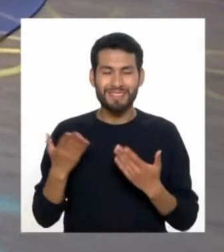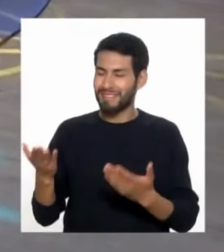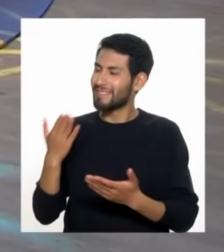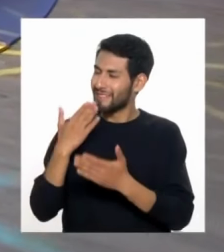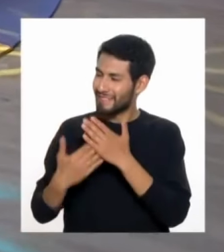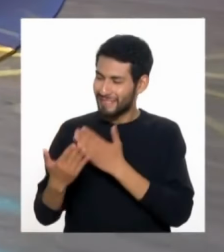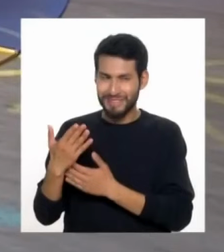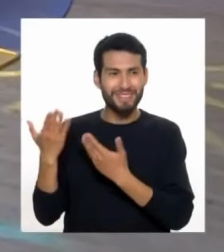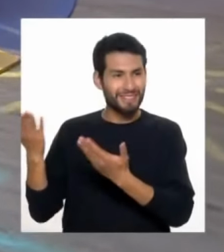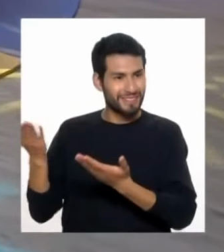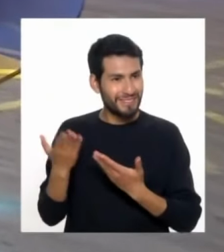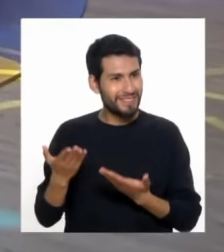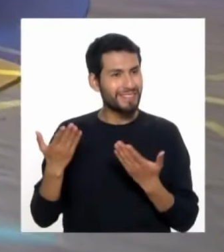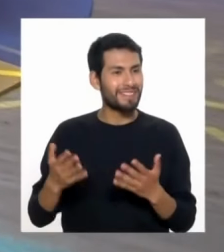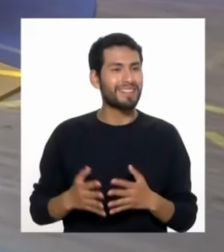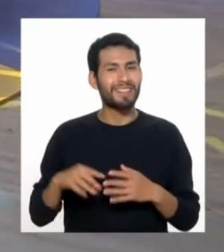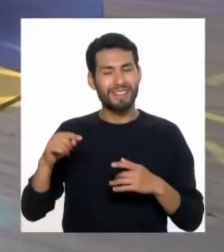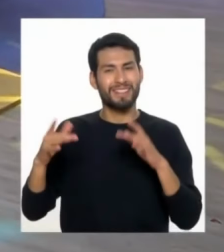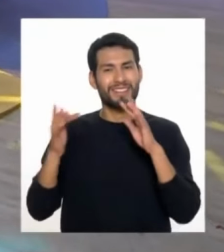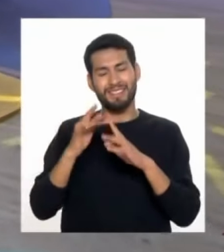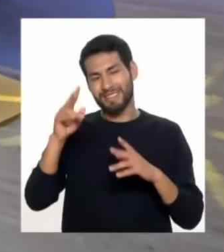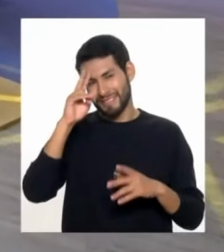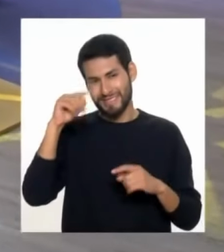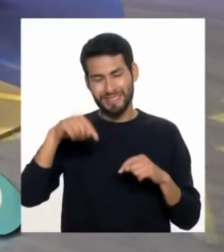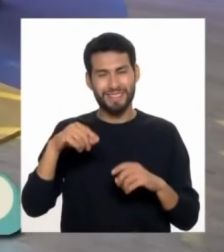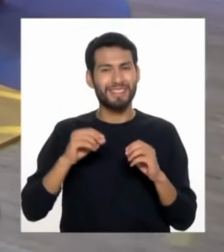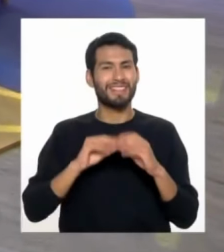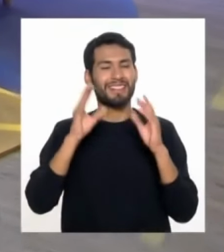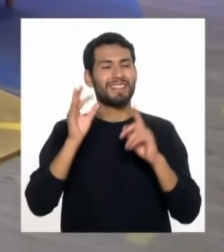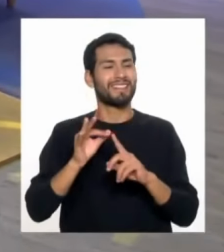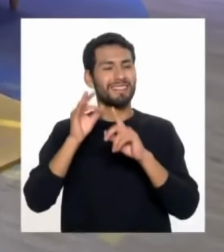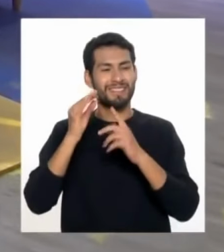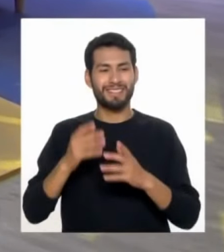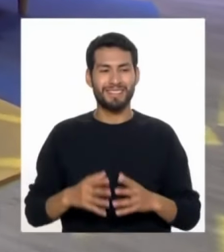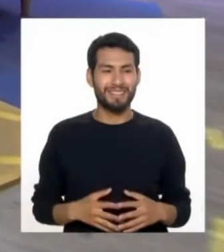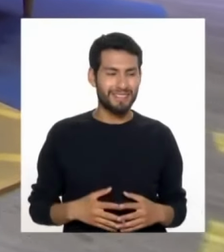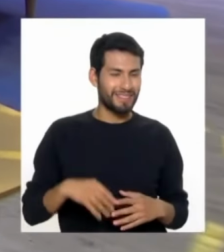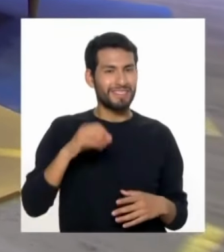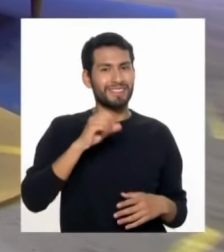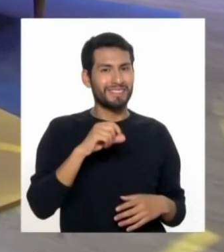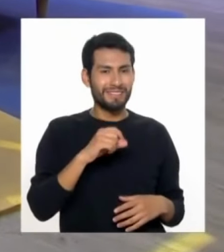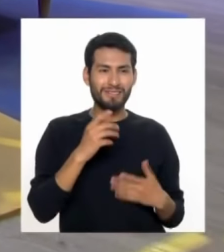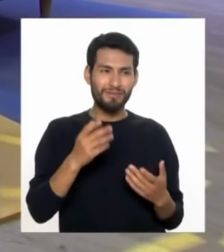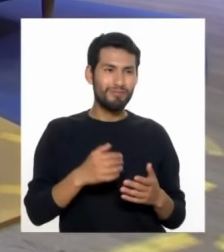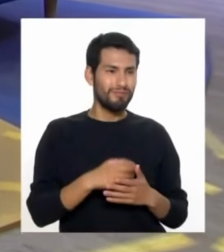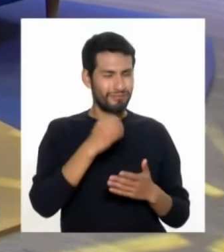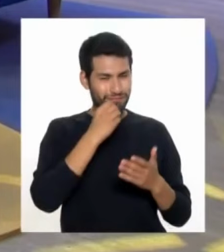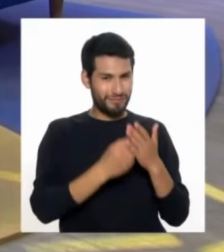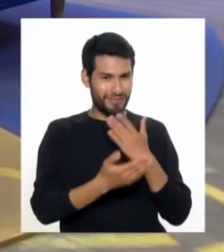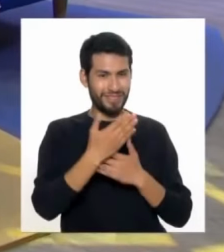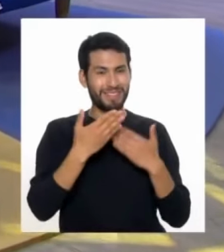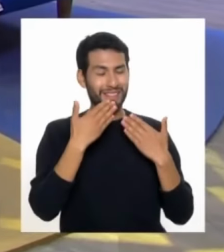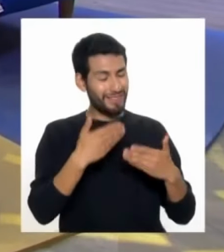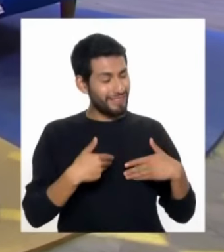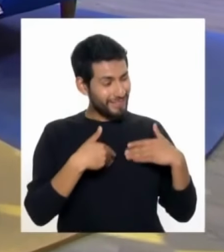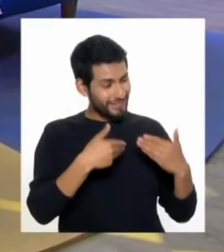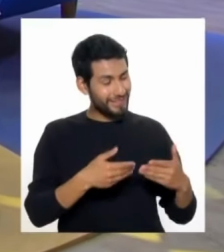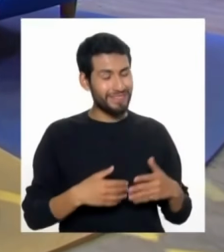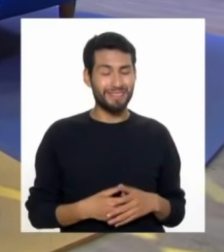estimados? Buenos días, bienvenidos a Conecta Perú. Hoy un día muy especial para todos Vanessa, los peruanos. Sí, Christopher, buenos días, gracias por la